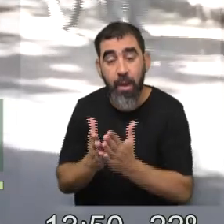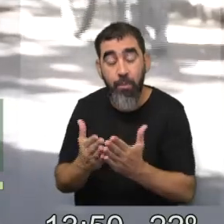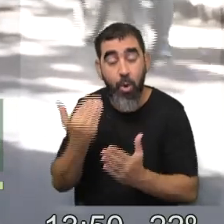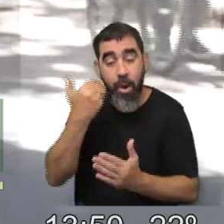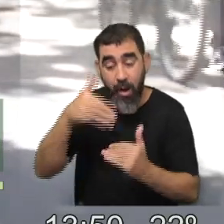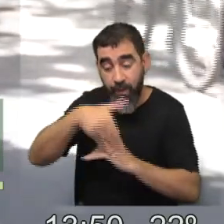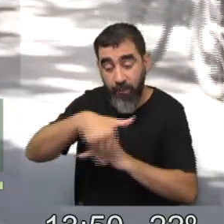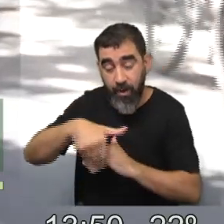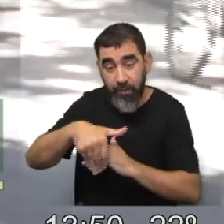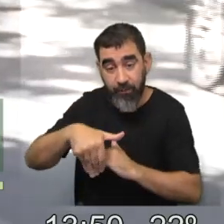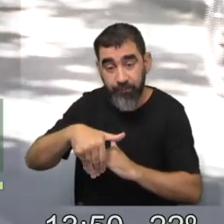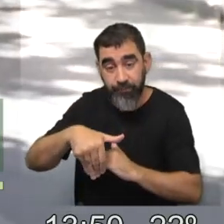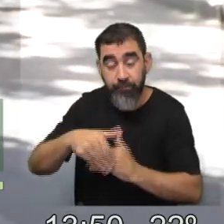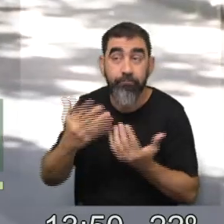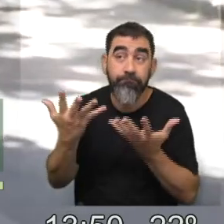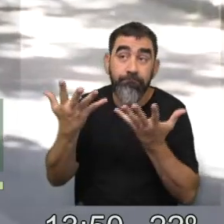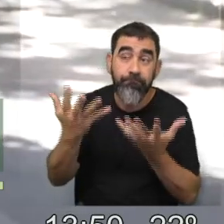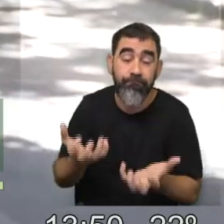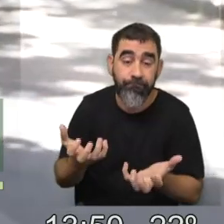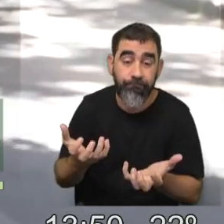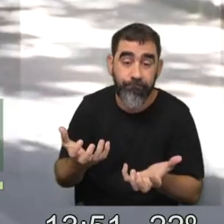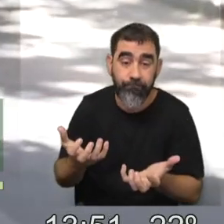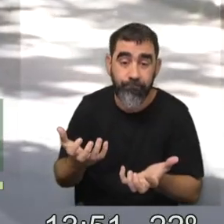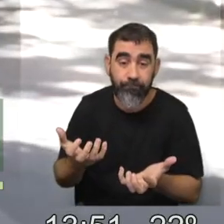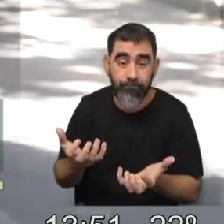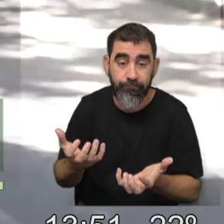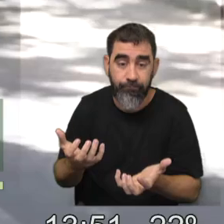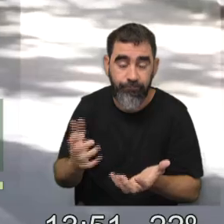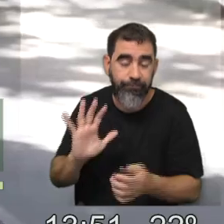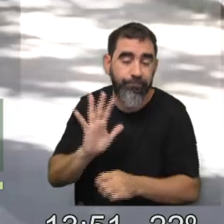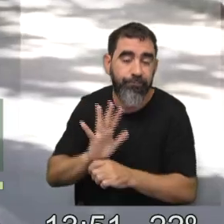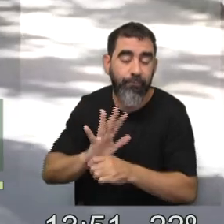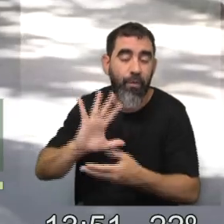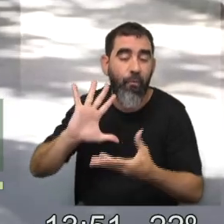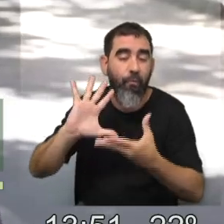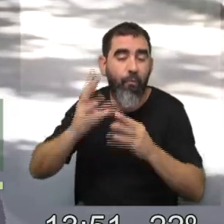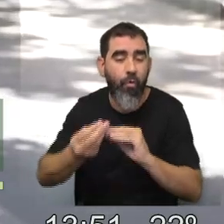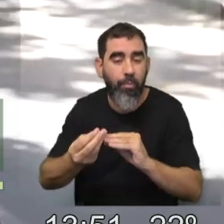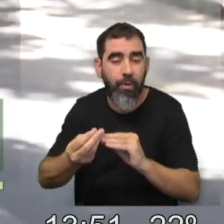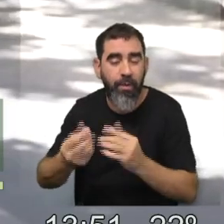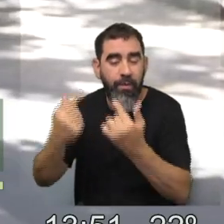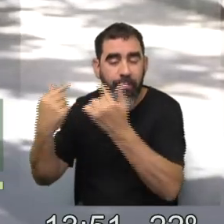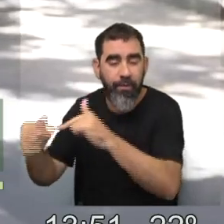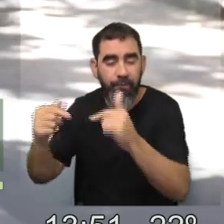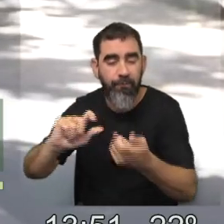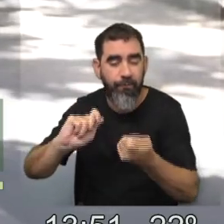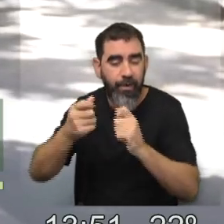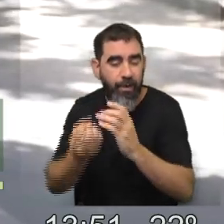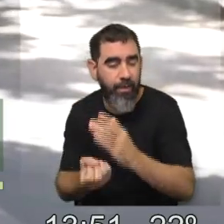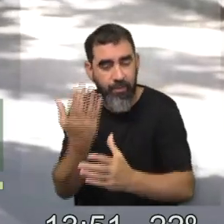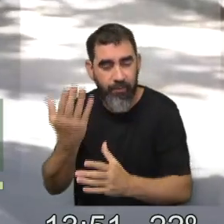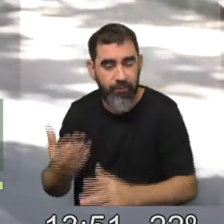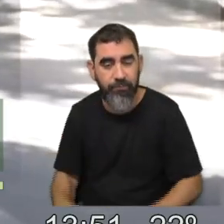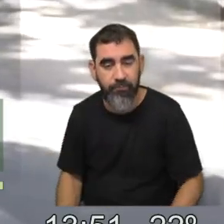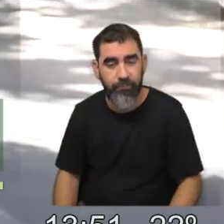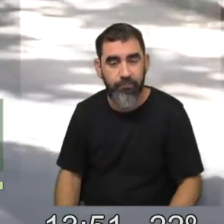Narvaja, intentamos darle un lugar, resaltar un lugar, y bueno,